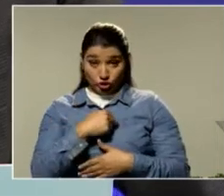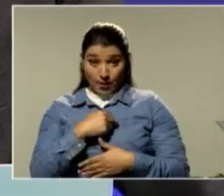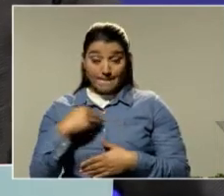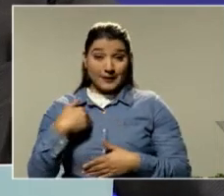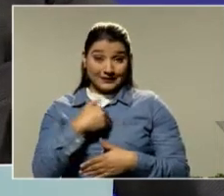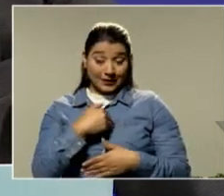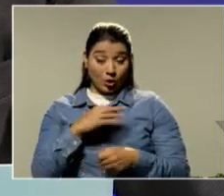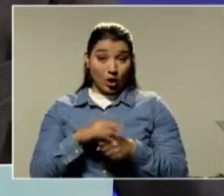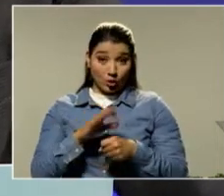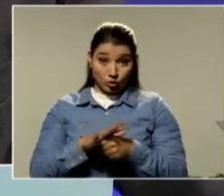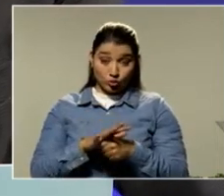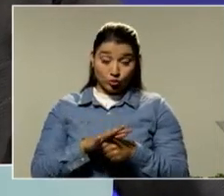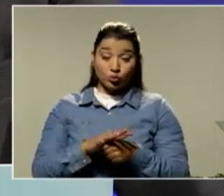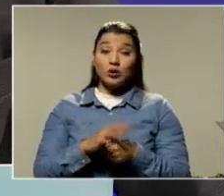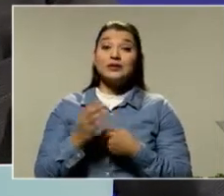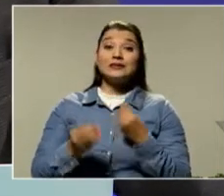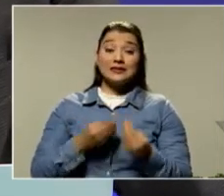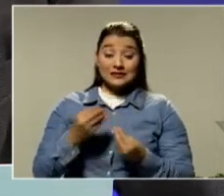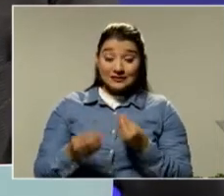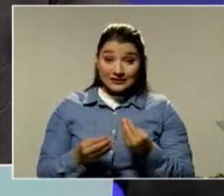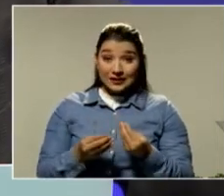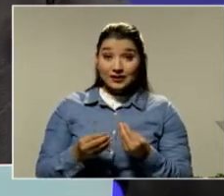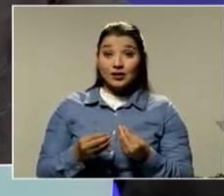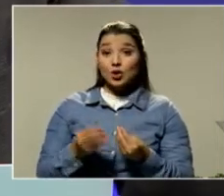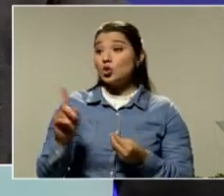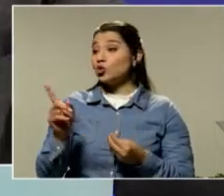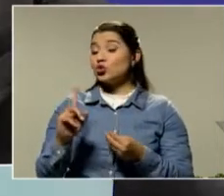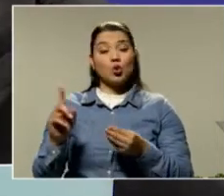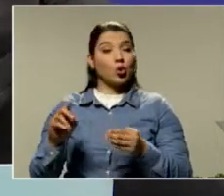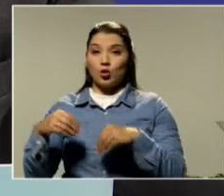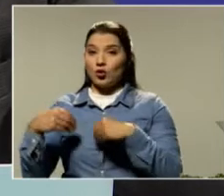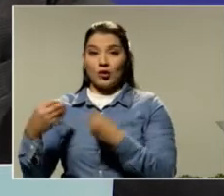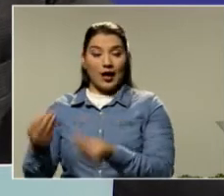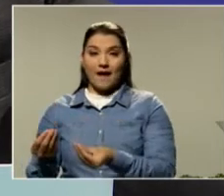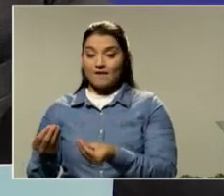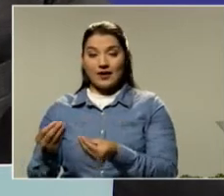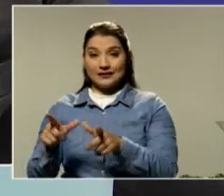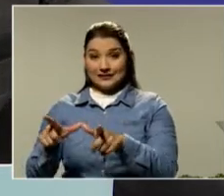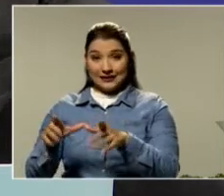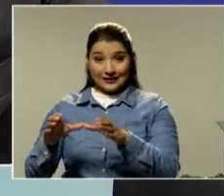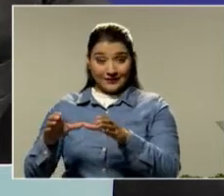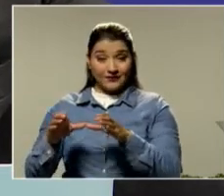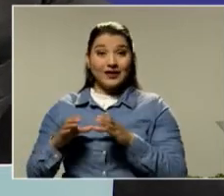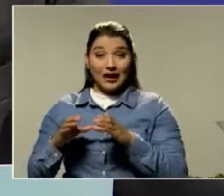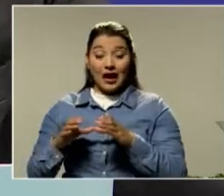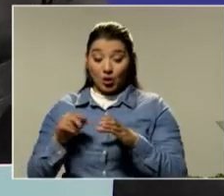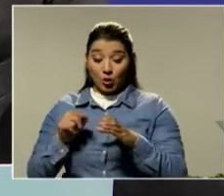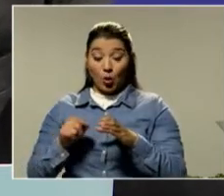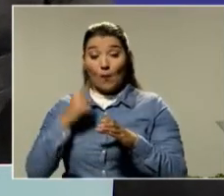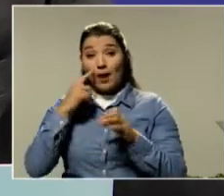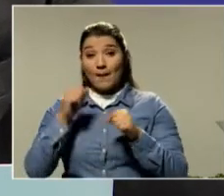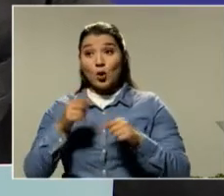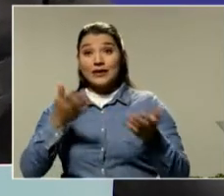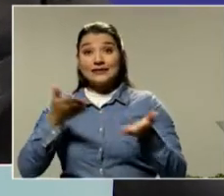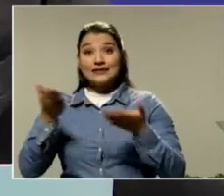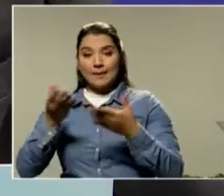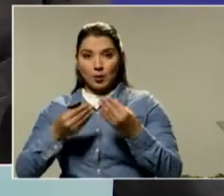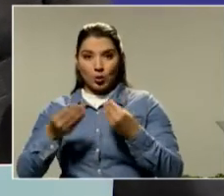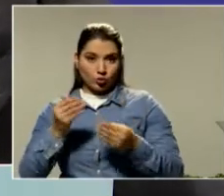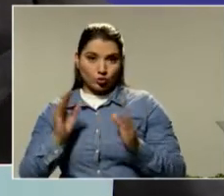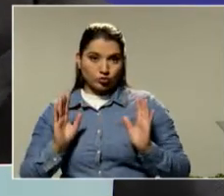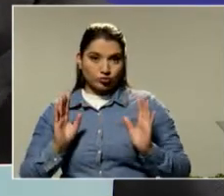así, el Servicio Fitosanitario del Estado no les emitía el certificado sanitario para exportación. simplemente tienen que